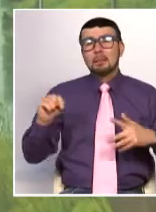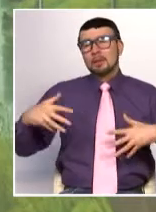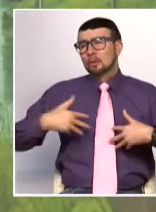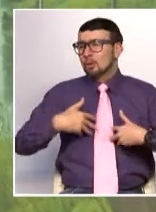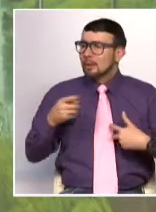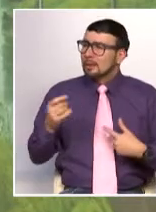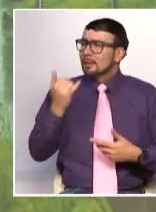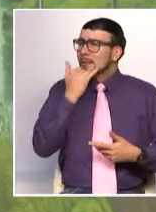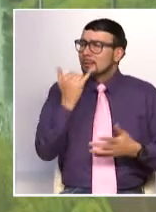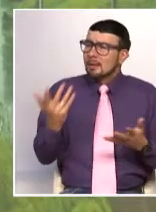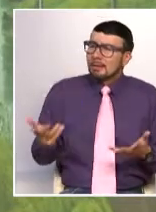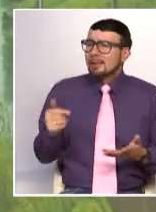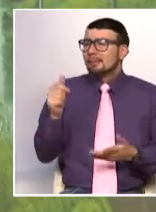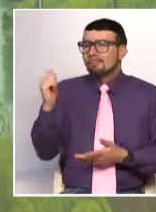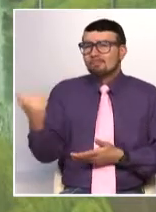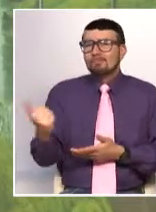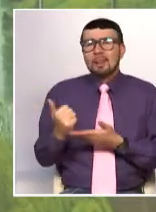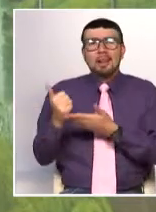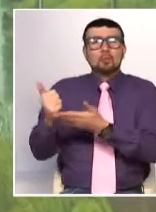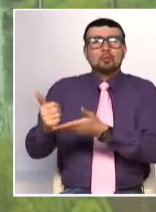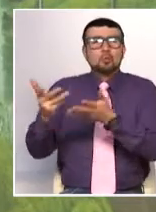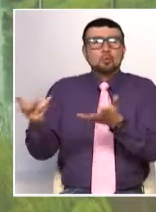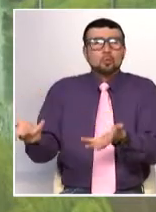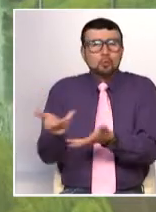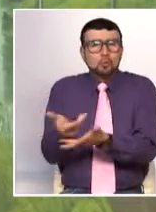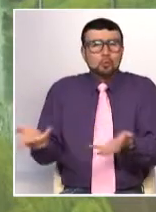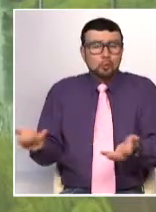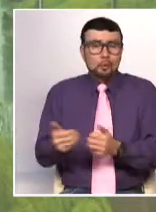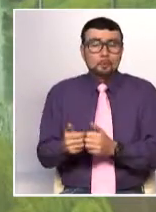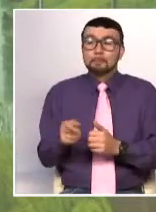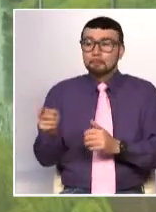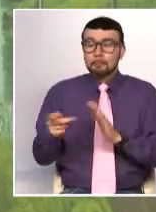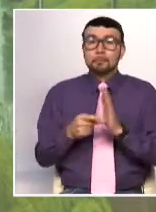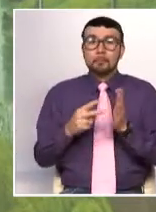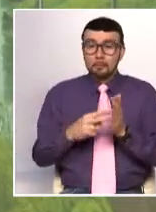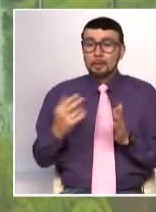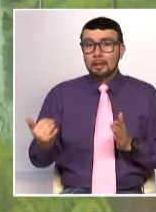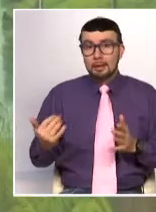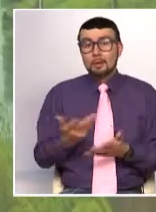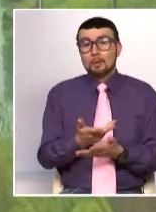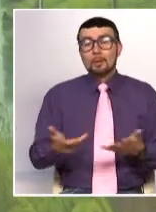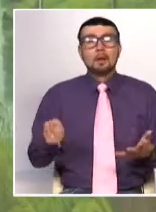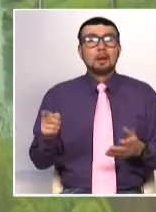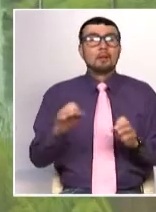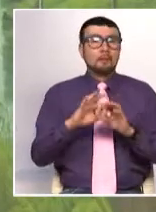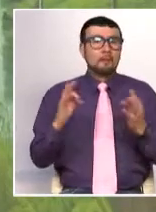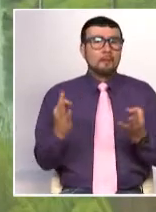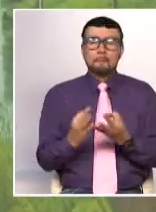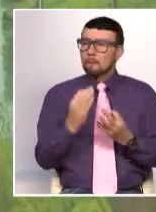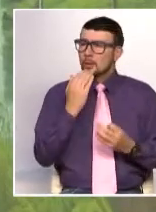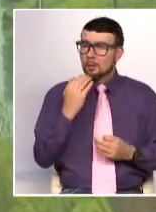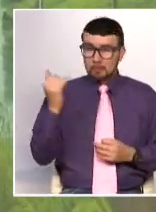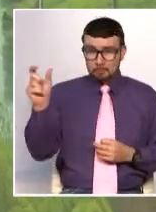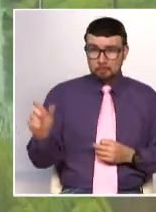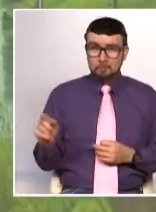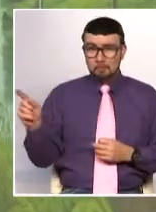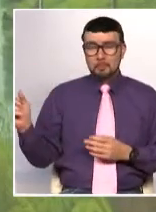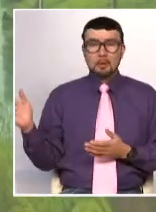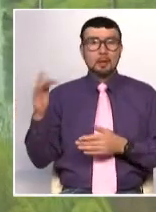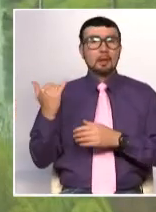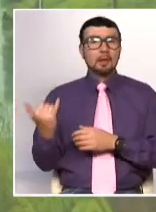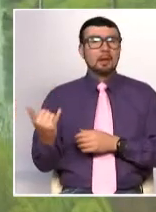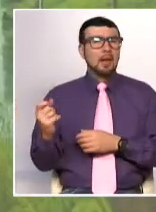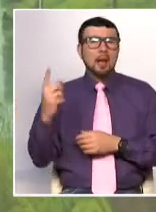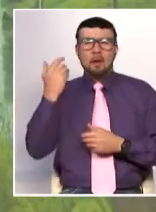pasando en todo ese círculo familiar saben que cuando nosotros hacemos un control ohiko tratamos de que se lo haga toda la